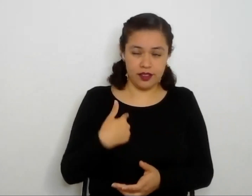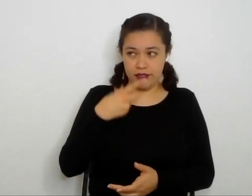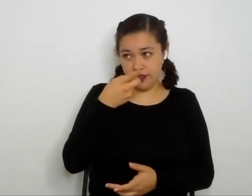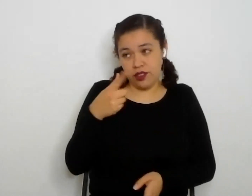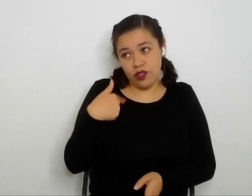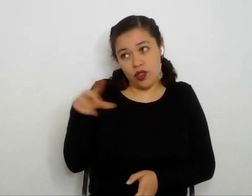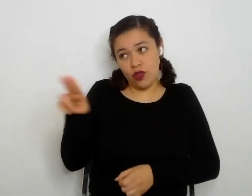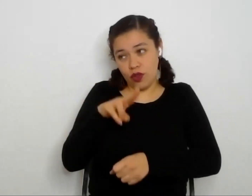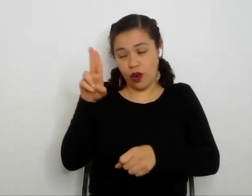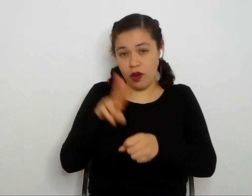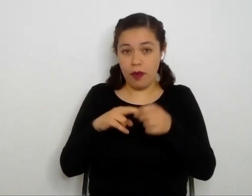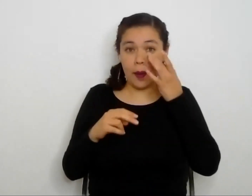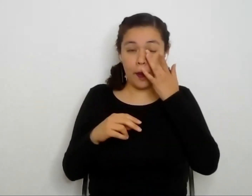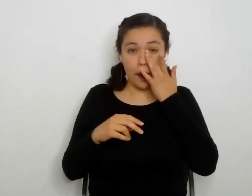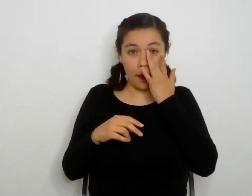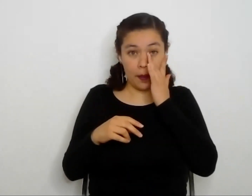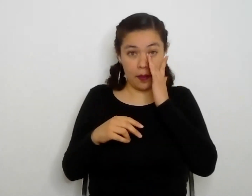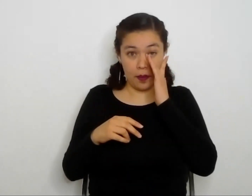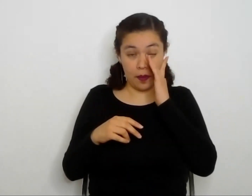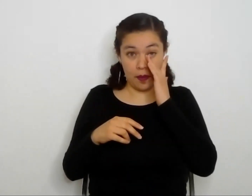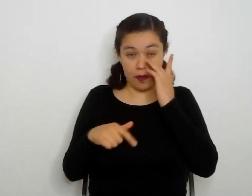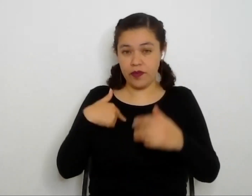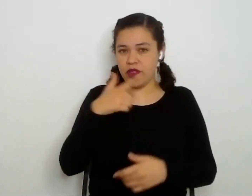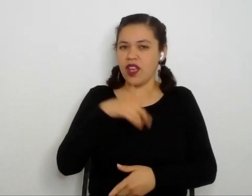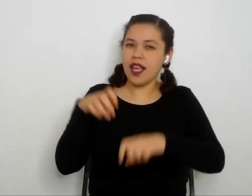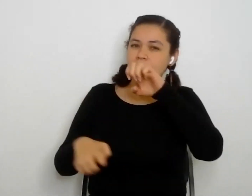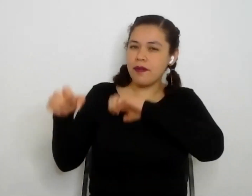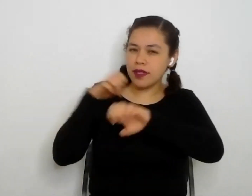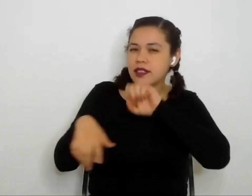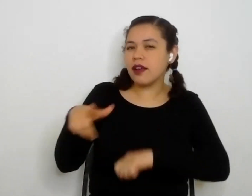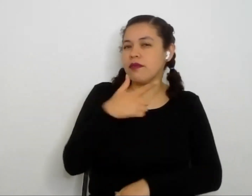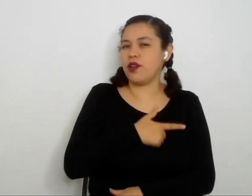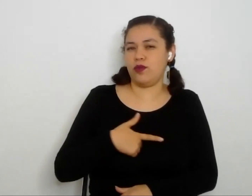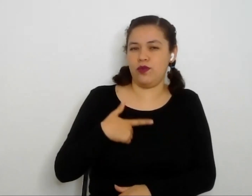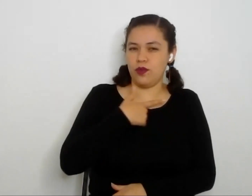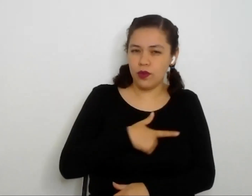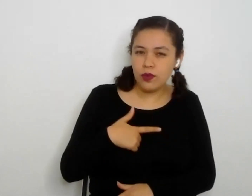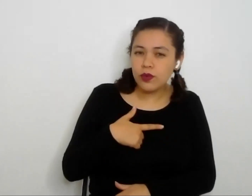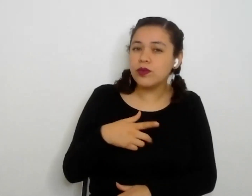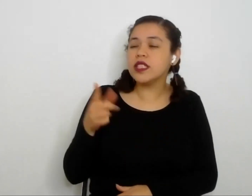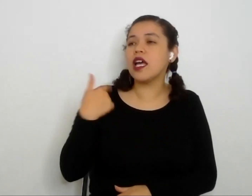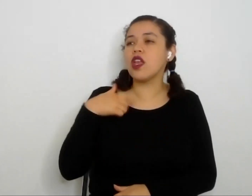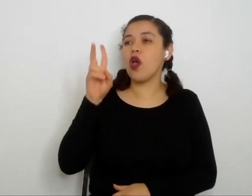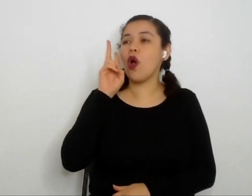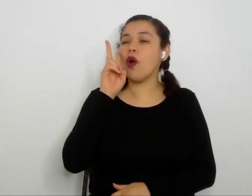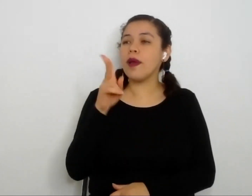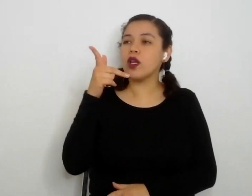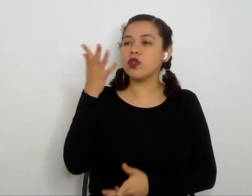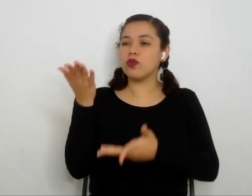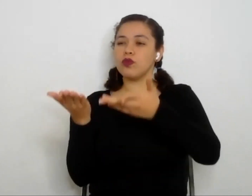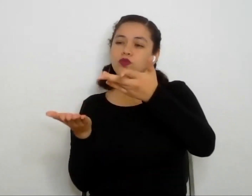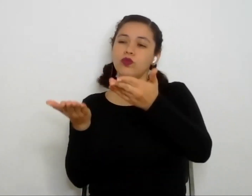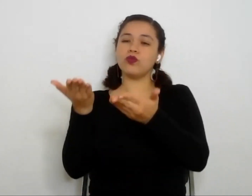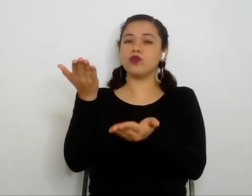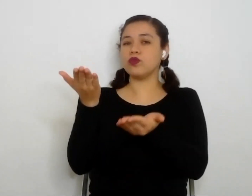regularmente a mí, ¿qué hago yo? Digo, pues si me gusta una empresa, veo si sus balances,